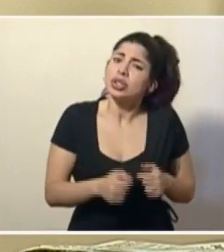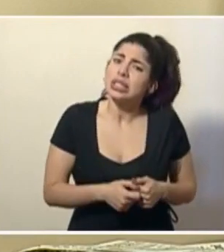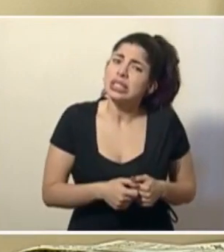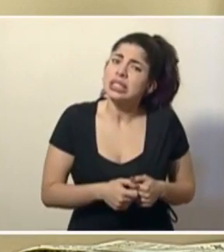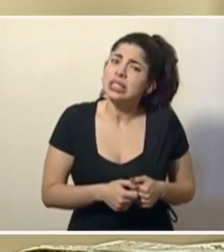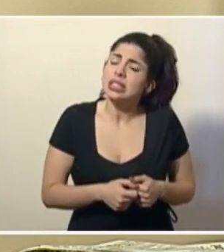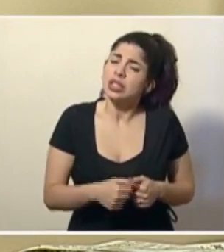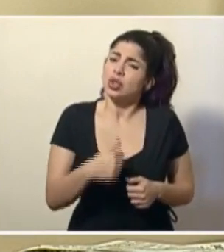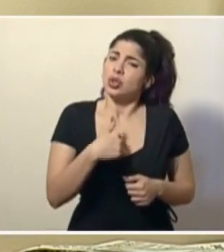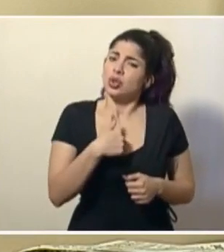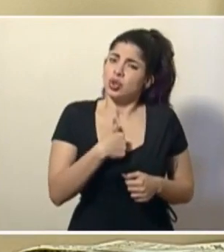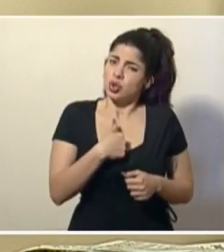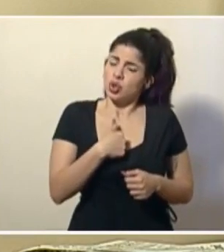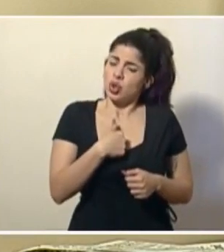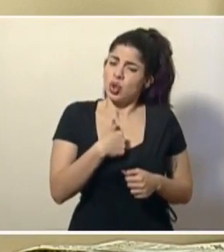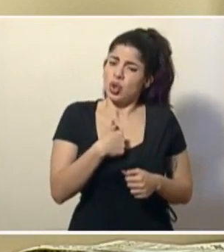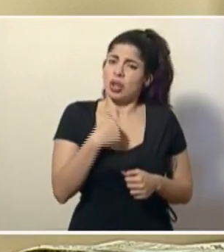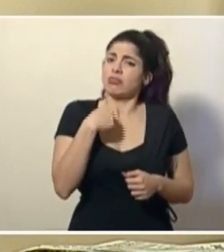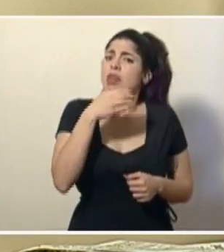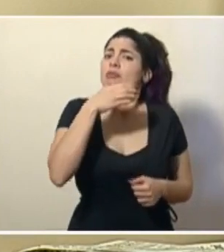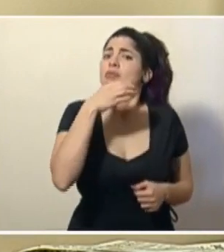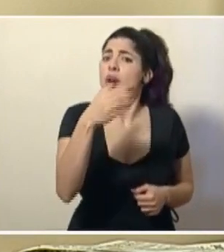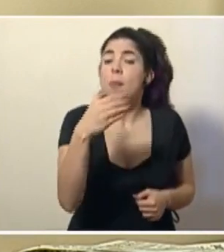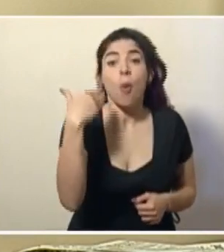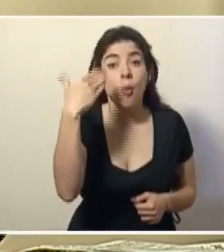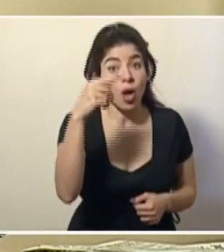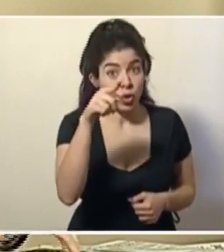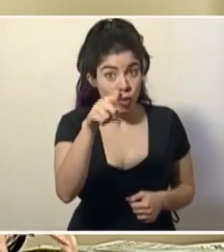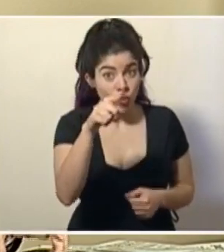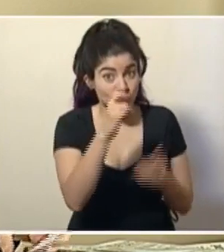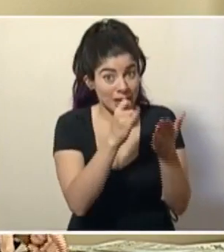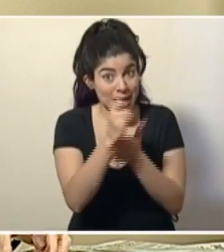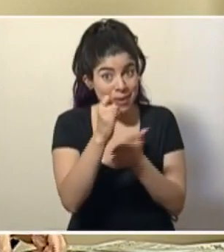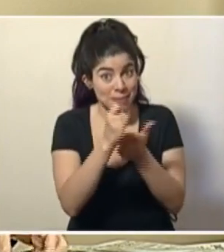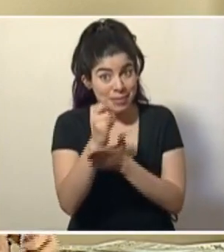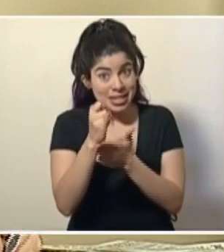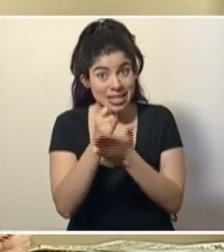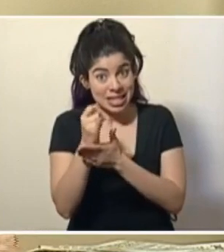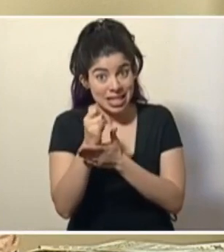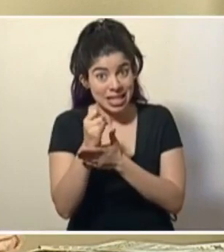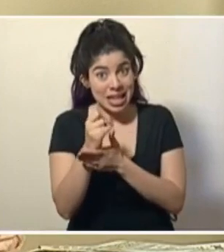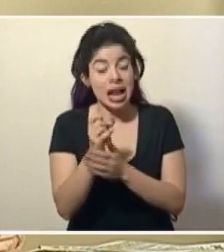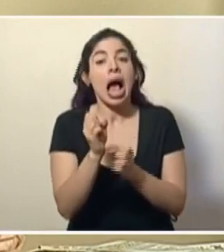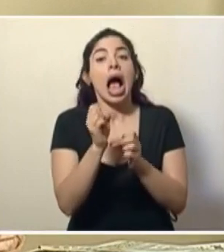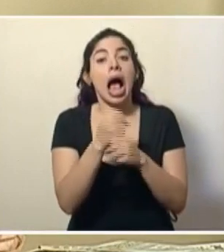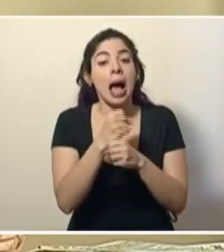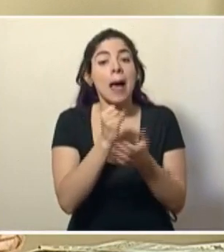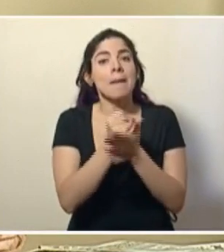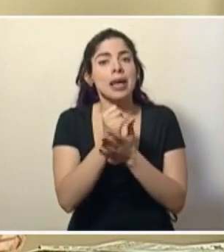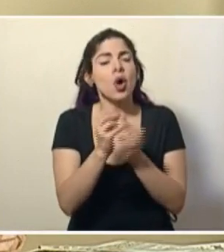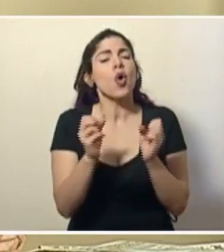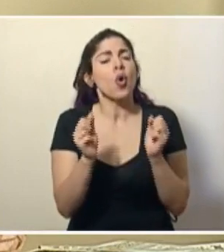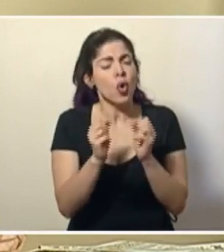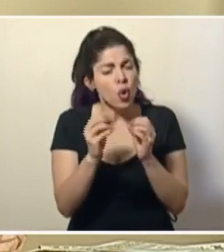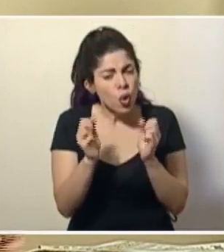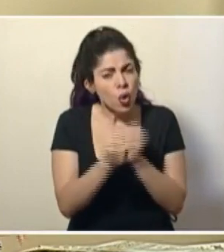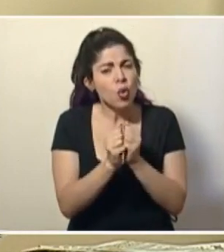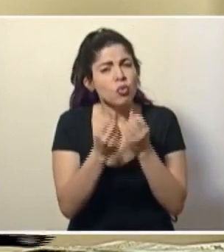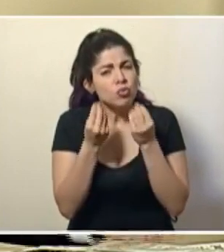Entonces, yo lo que sugiero es que cuando hacen estas investigaciones, las hagan con mucho